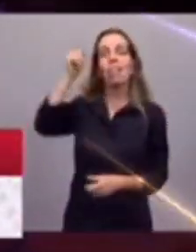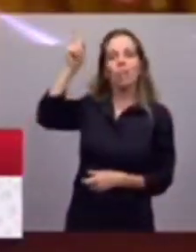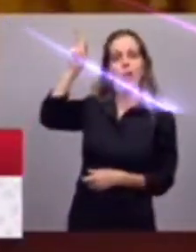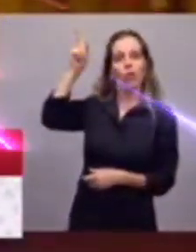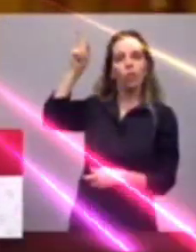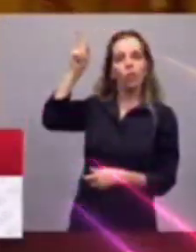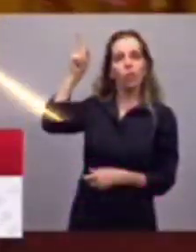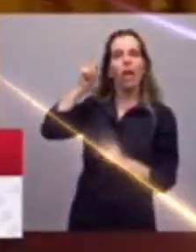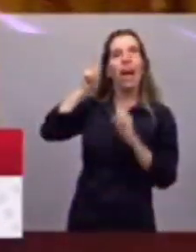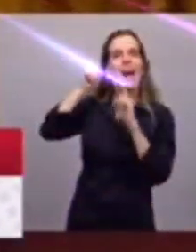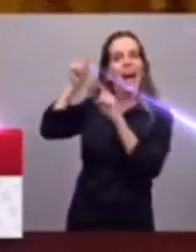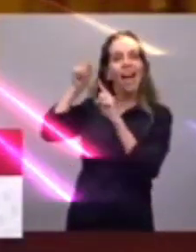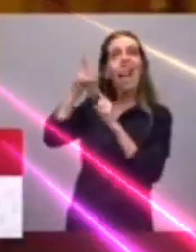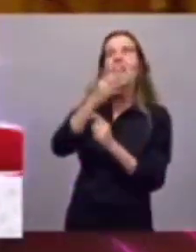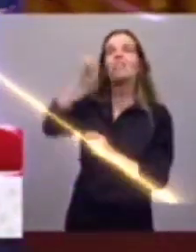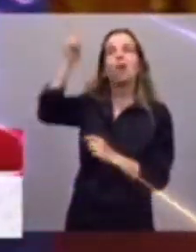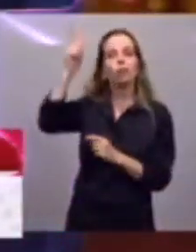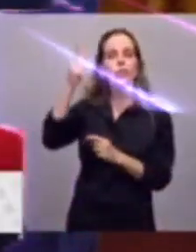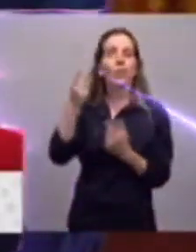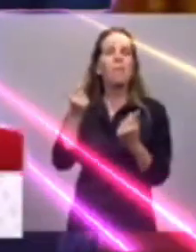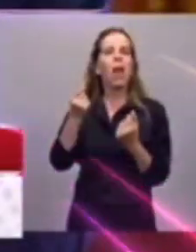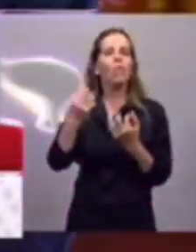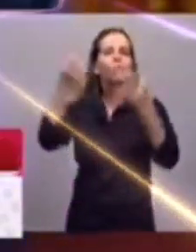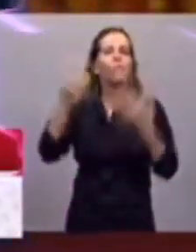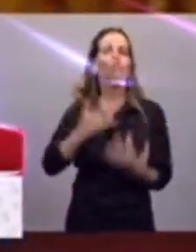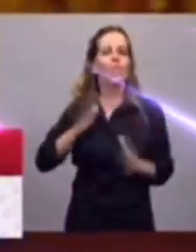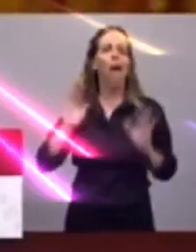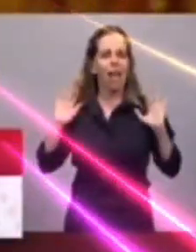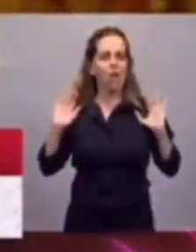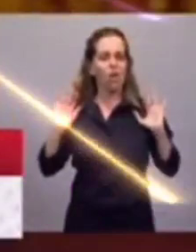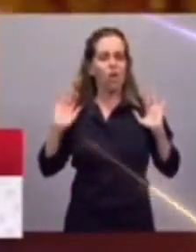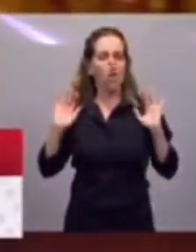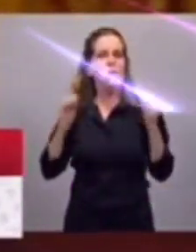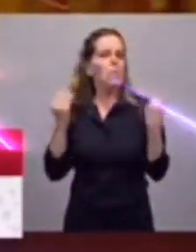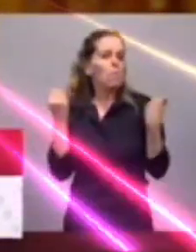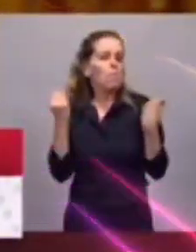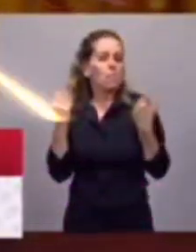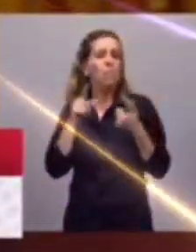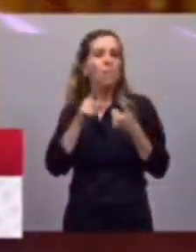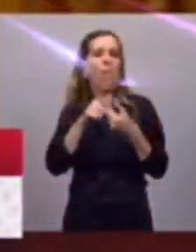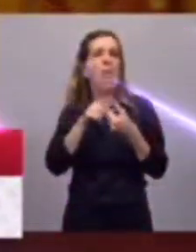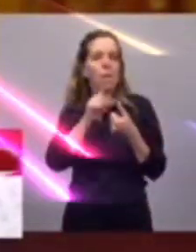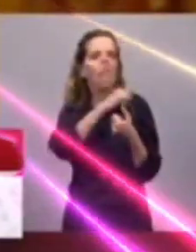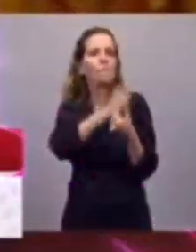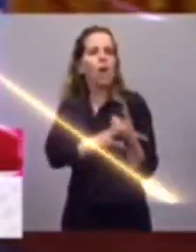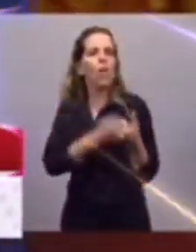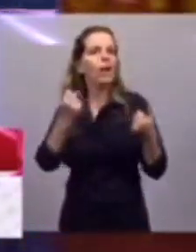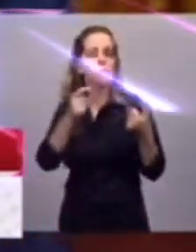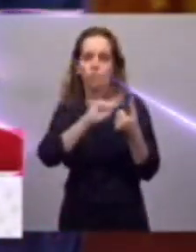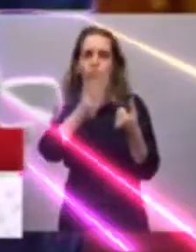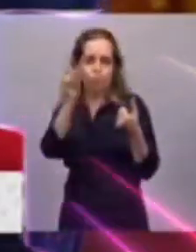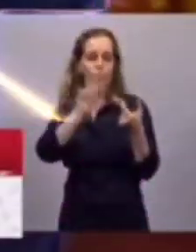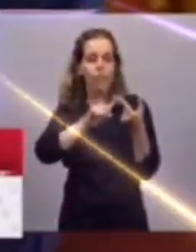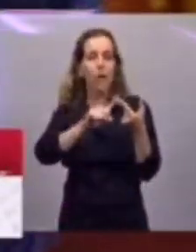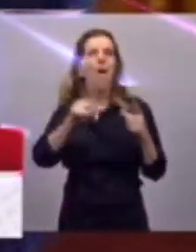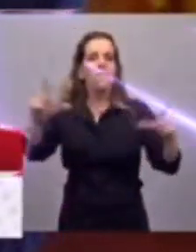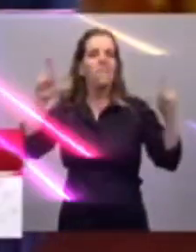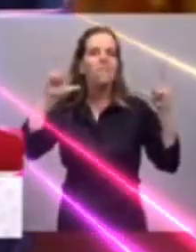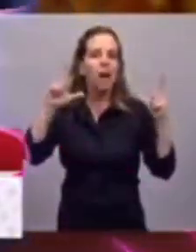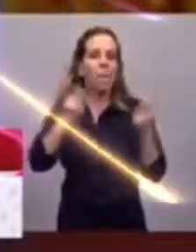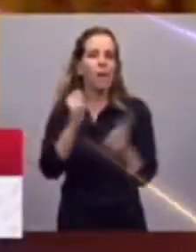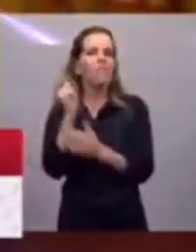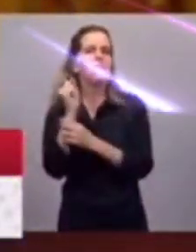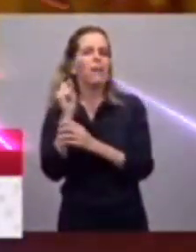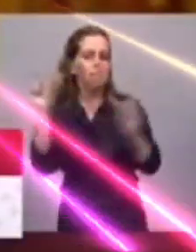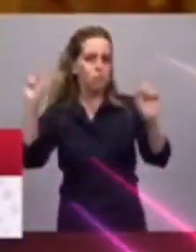Y ese es el verdadero valor humano. Ni el poder, ni la fama, ni la